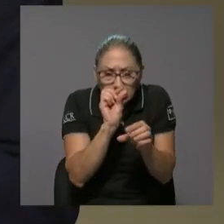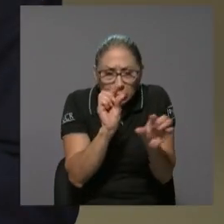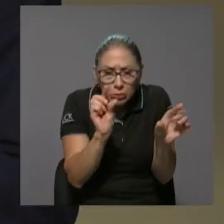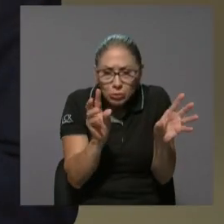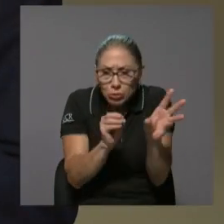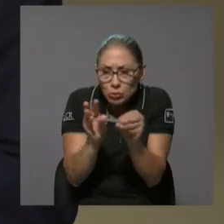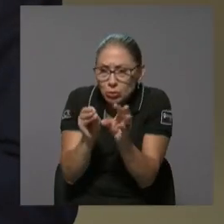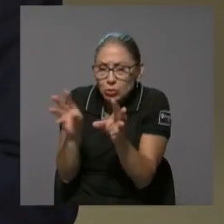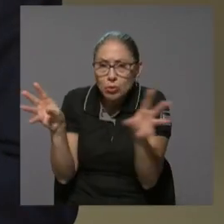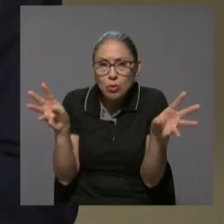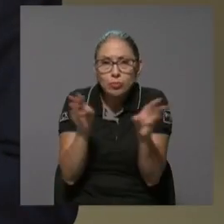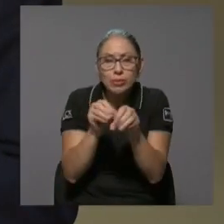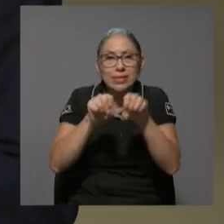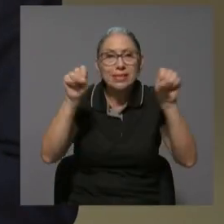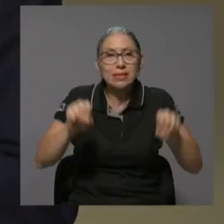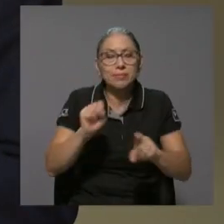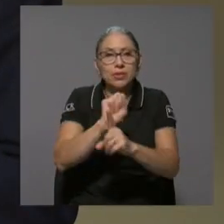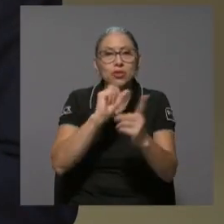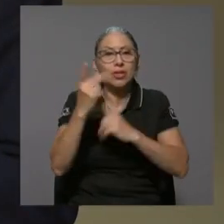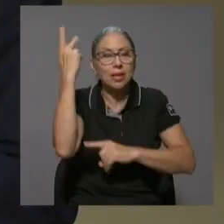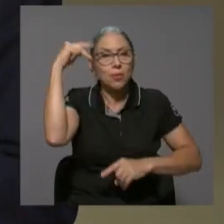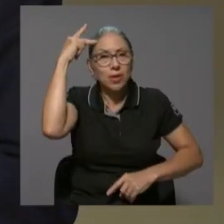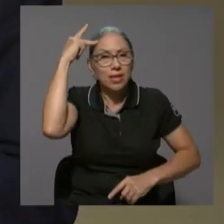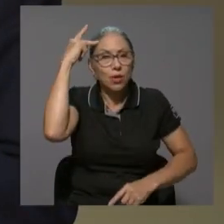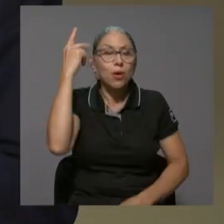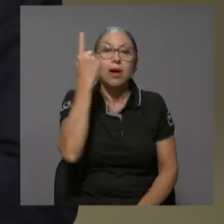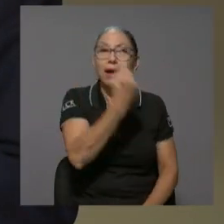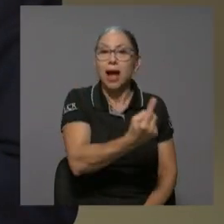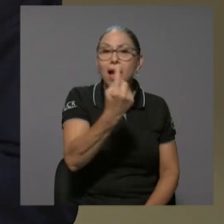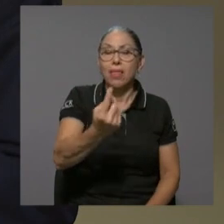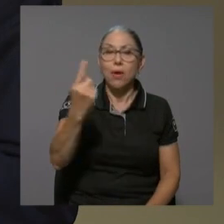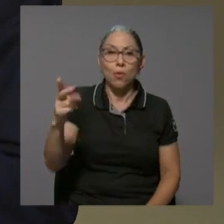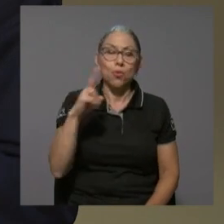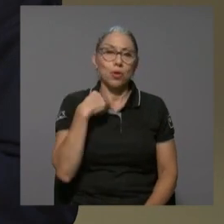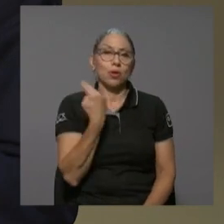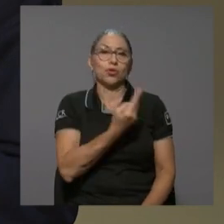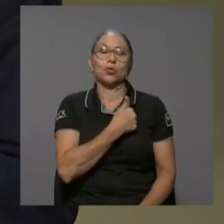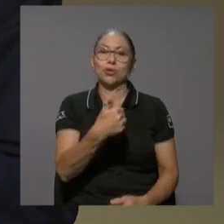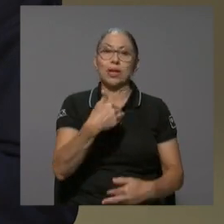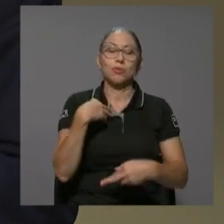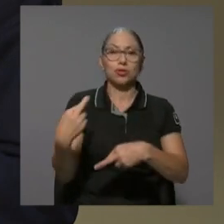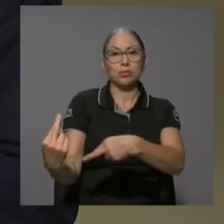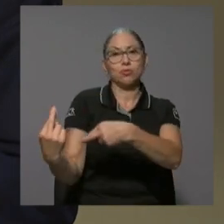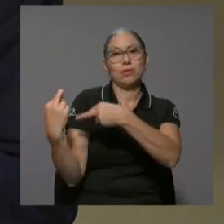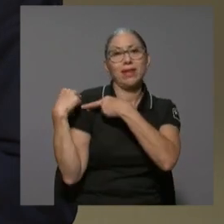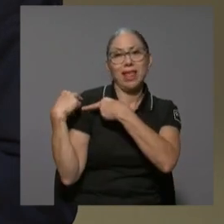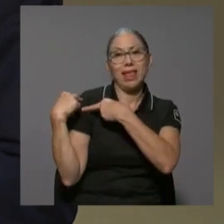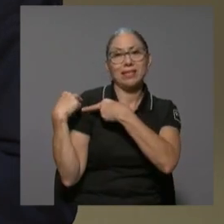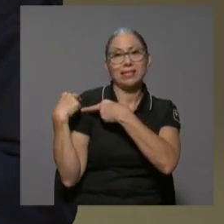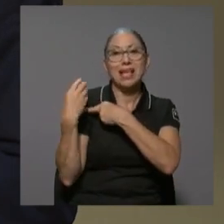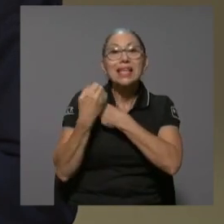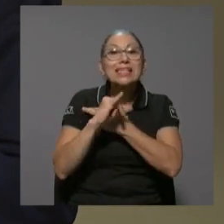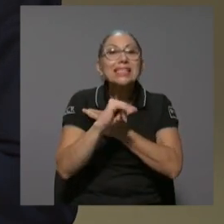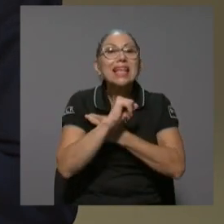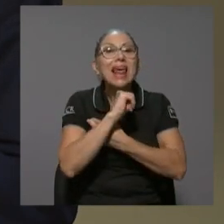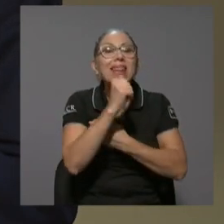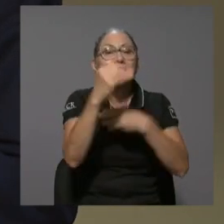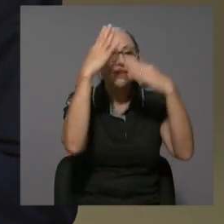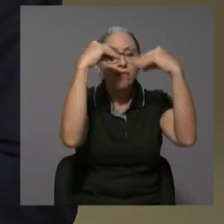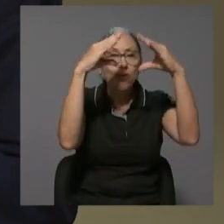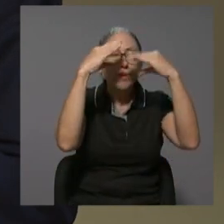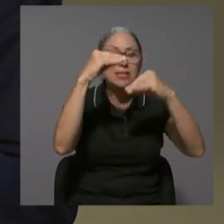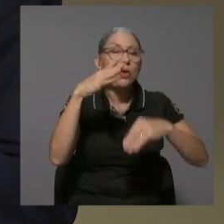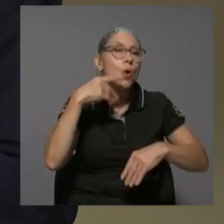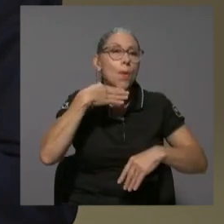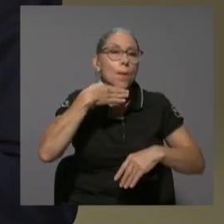tenemos responsabilidades en relación con la difusión de la desinformación y también responsabilidades